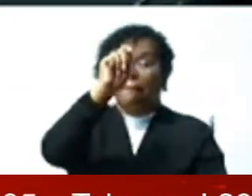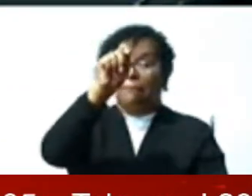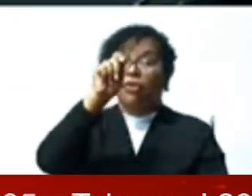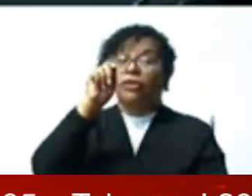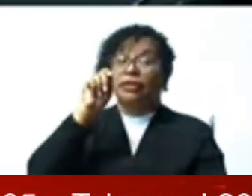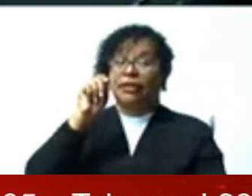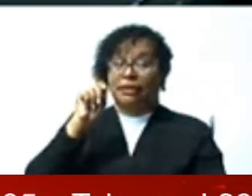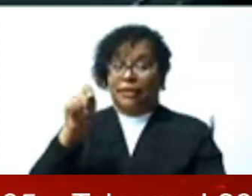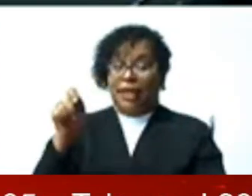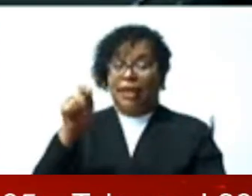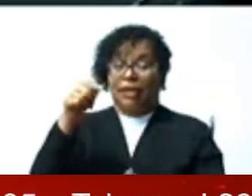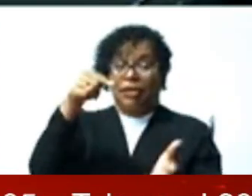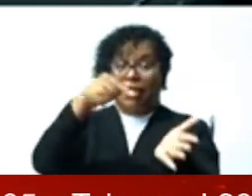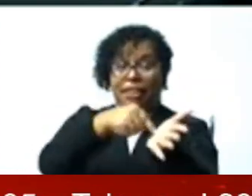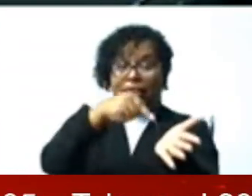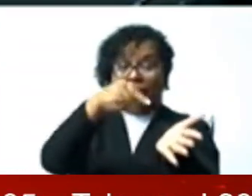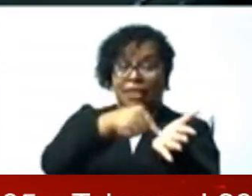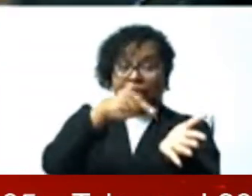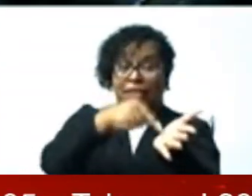años.